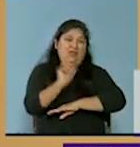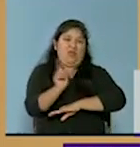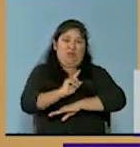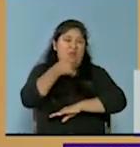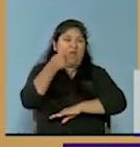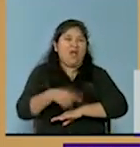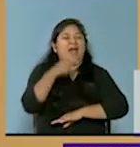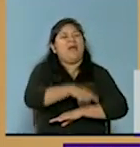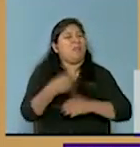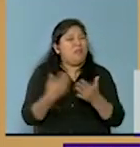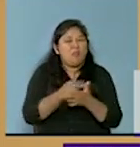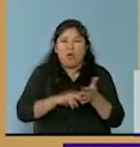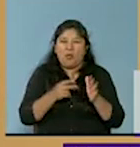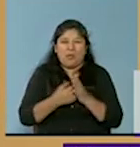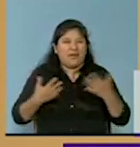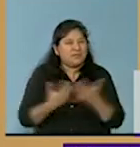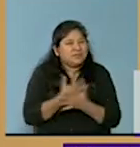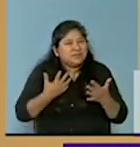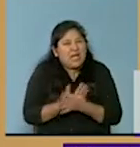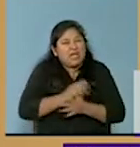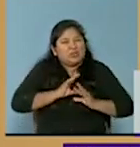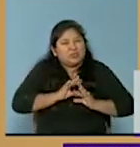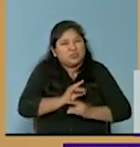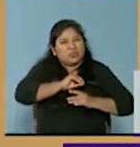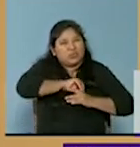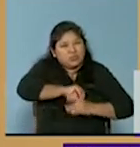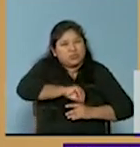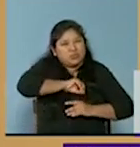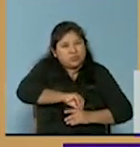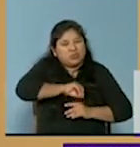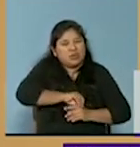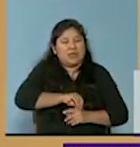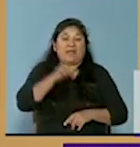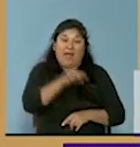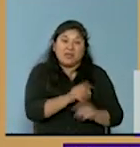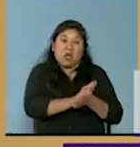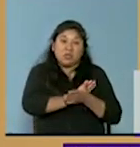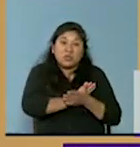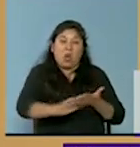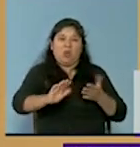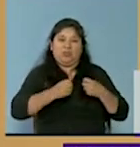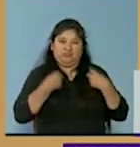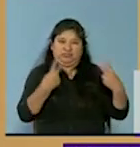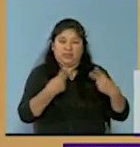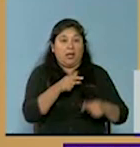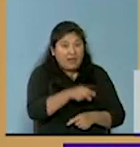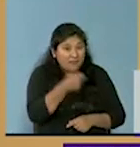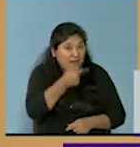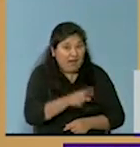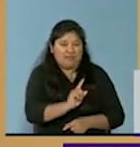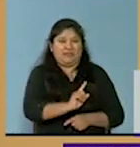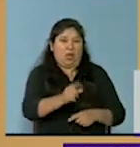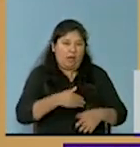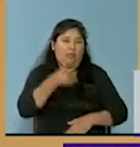de mucho dolor y que realmente implica un trabajo a largo plazo no es de hoy para mañana recuperar la gente de la calle es